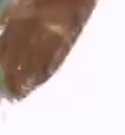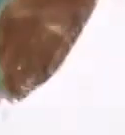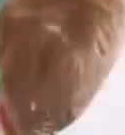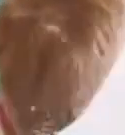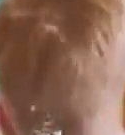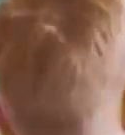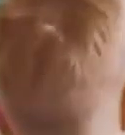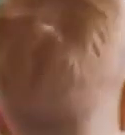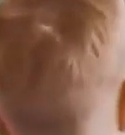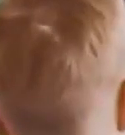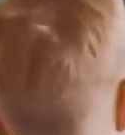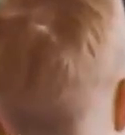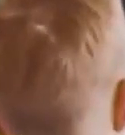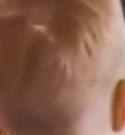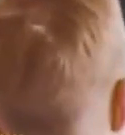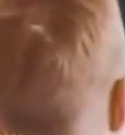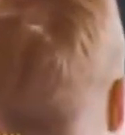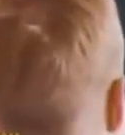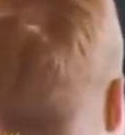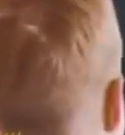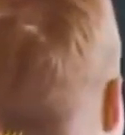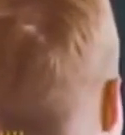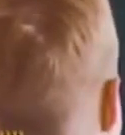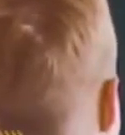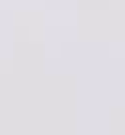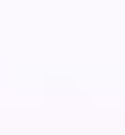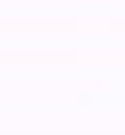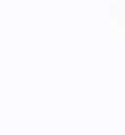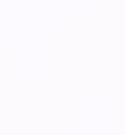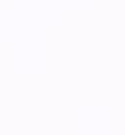A continuación, matemática primero básico.